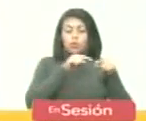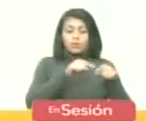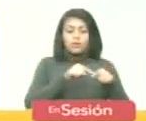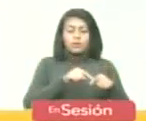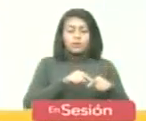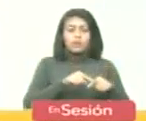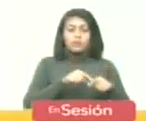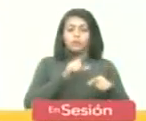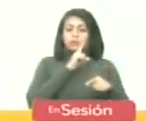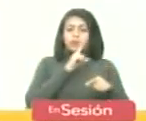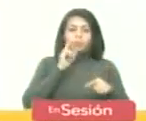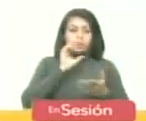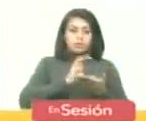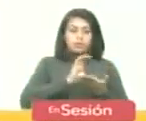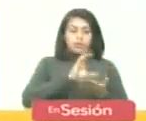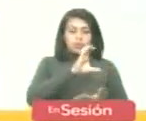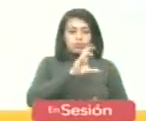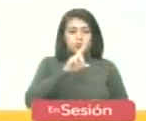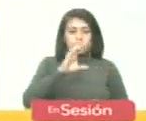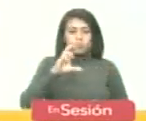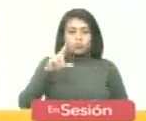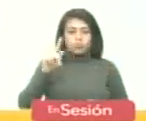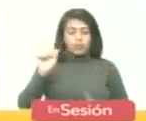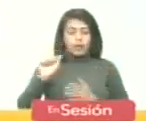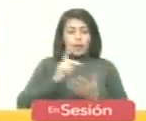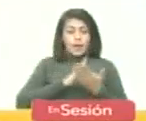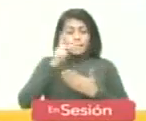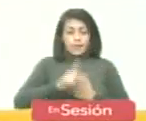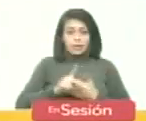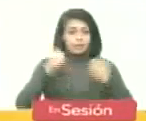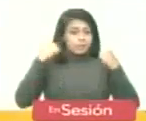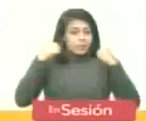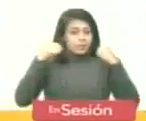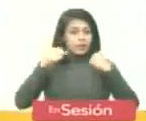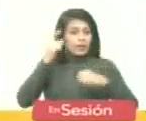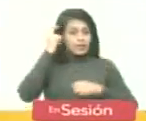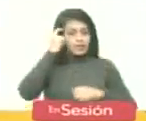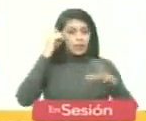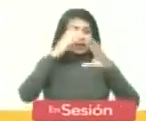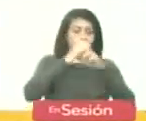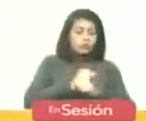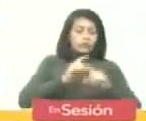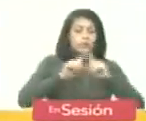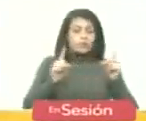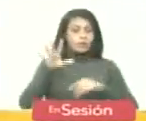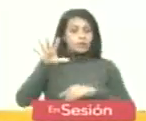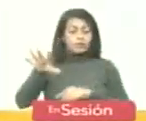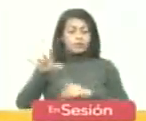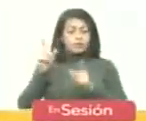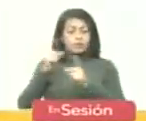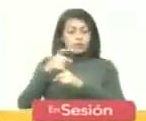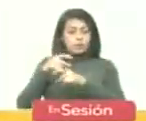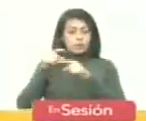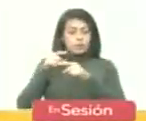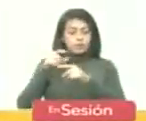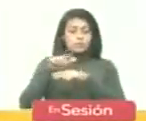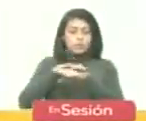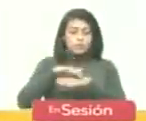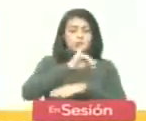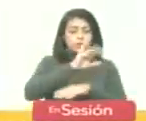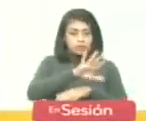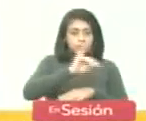Cúcuta, estaban los entrenamientos de día y de noche. Pero eso iba a ocurrir el 5 de julio de ese